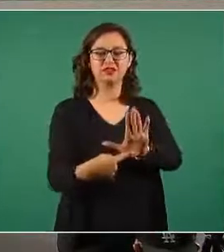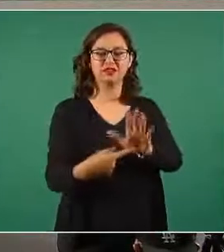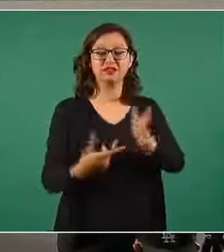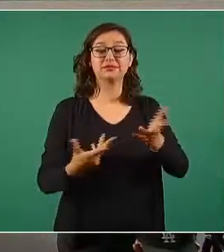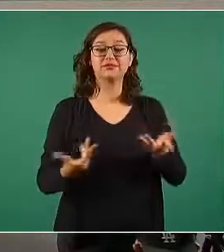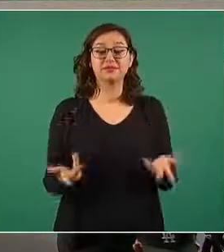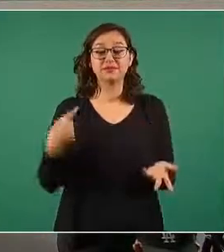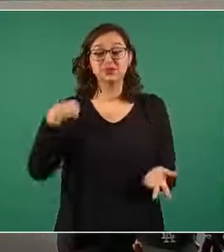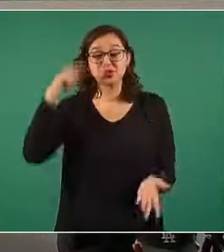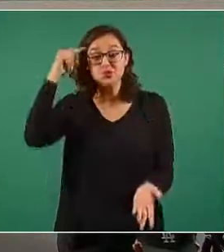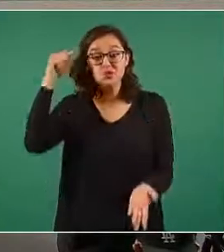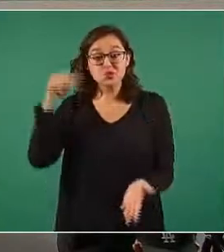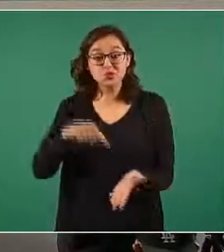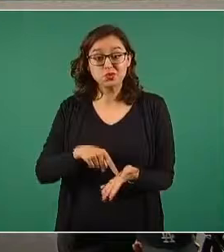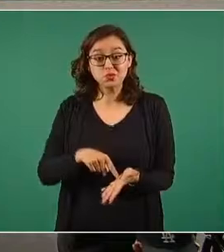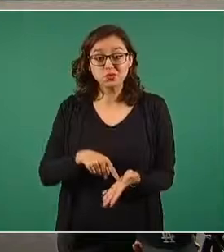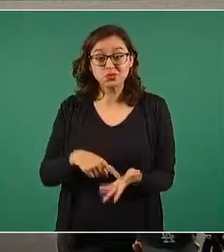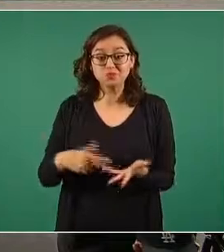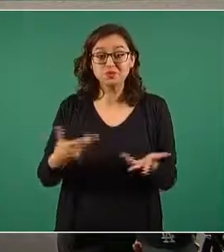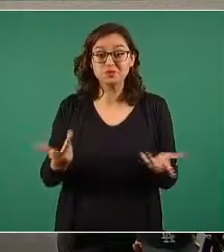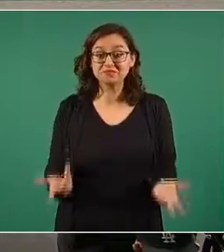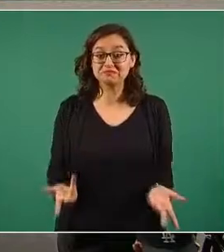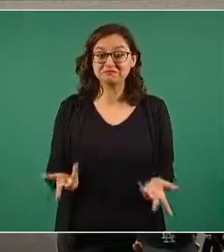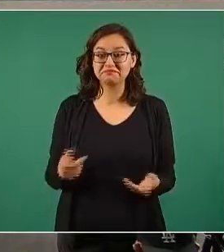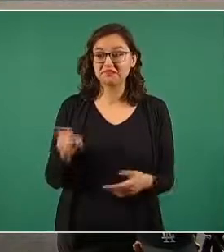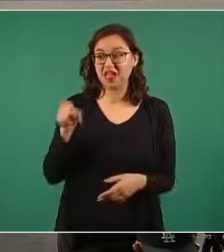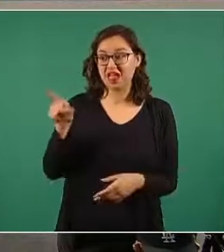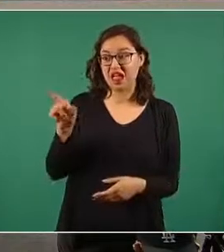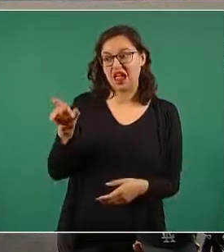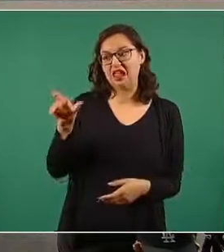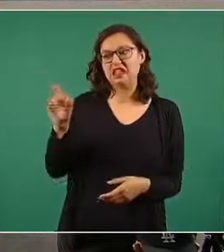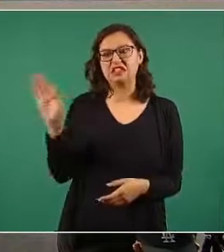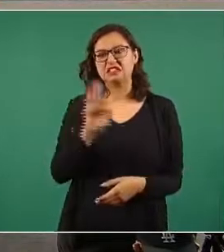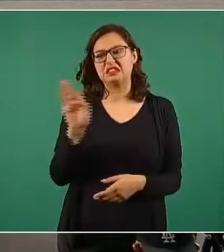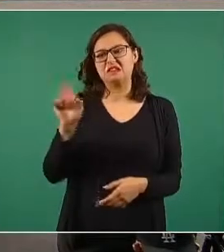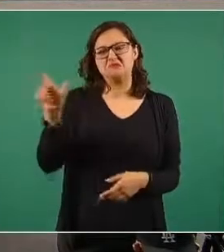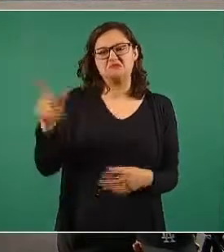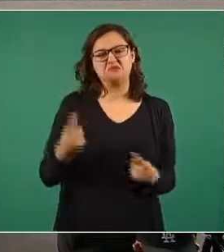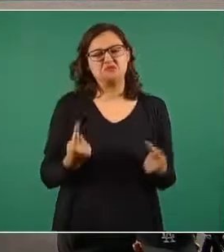y creo que por muy cínico que sea,